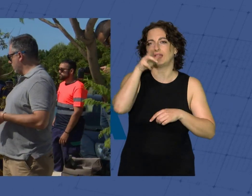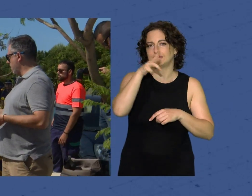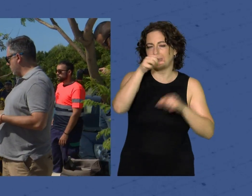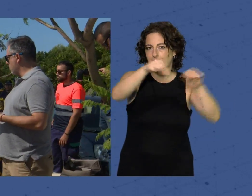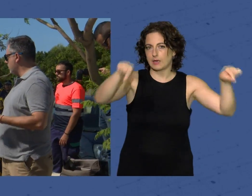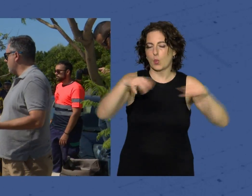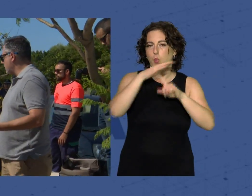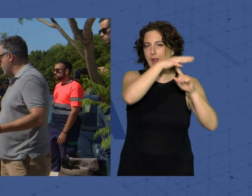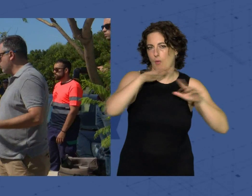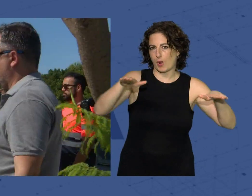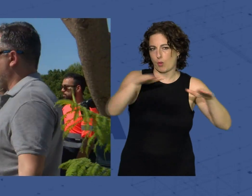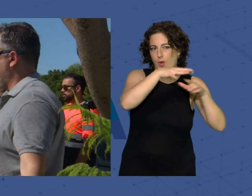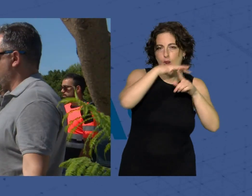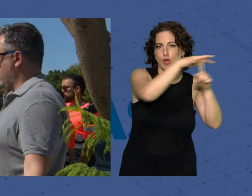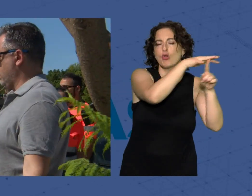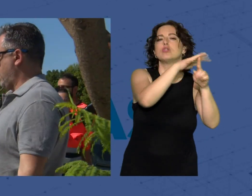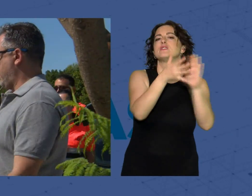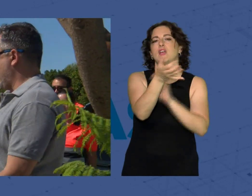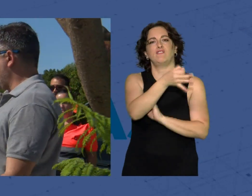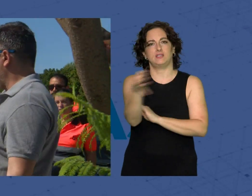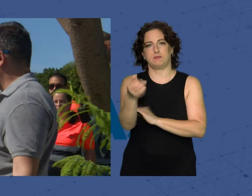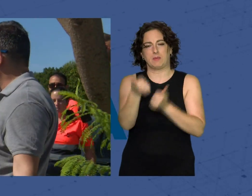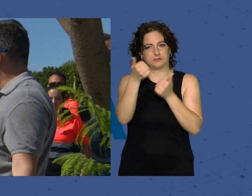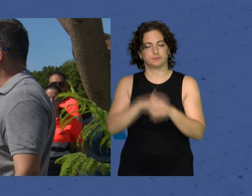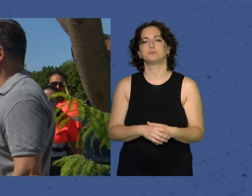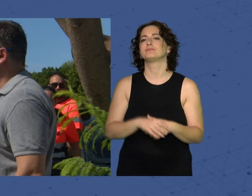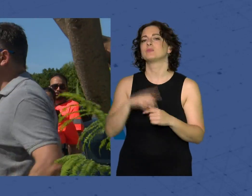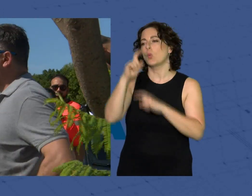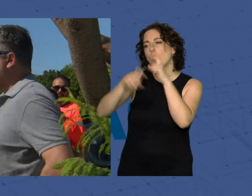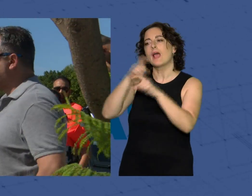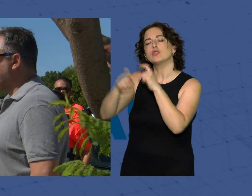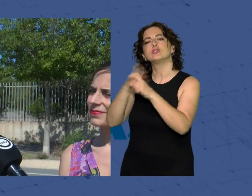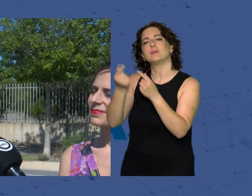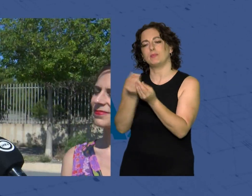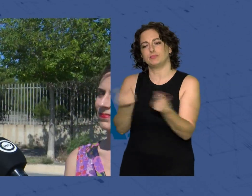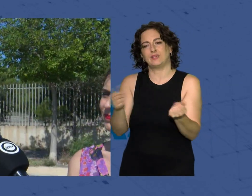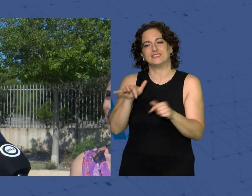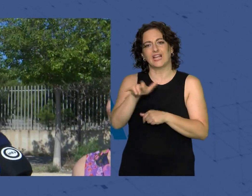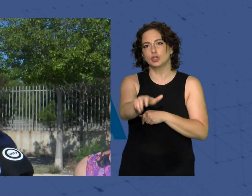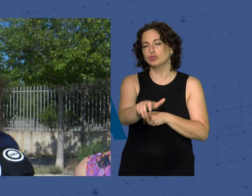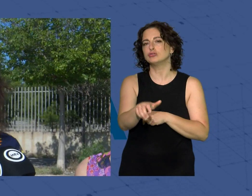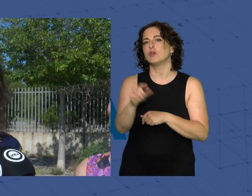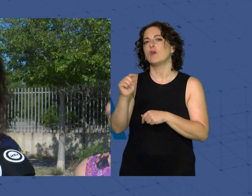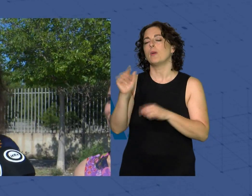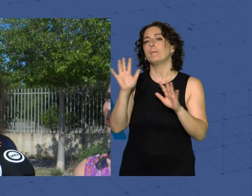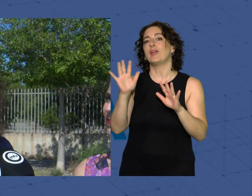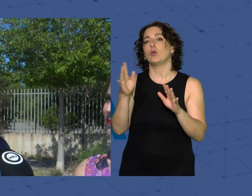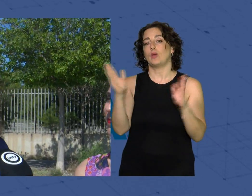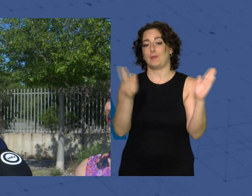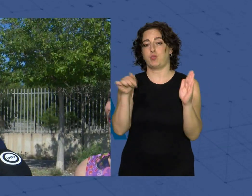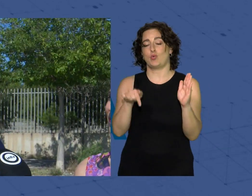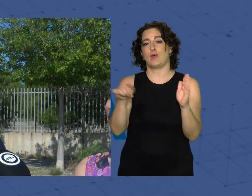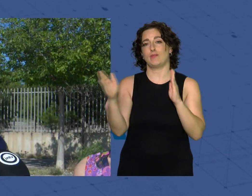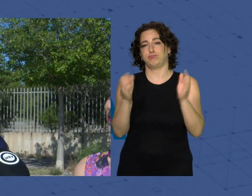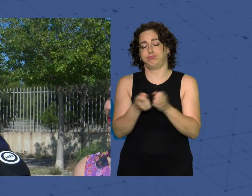vuelo de fumigación hacen más efectiva esta tarea Todo el año se hace una labor de desinsectación y fumigación pero durante esta época de